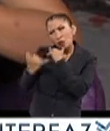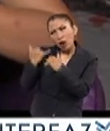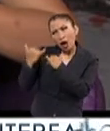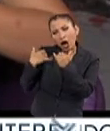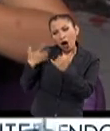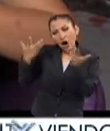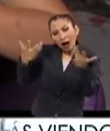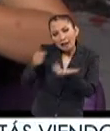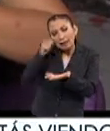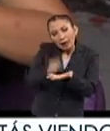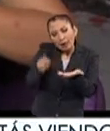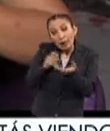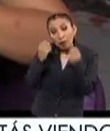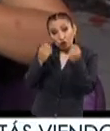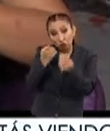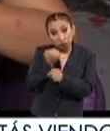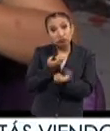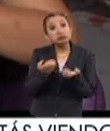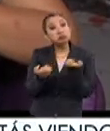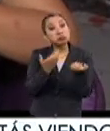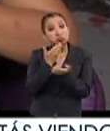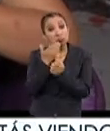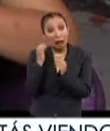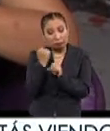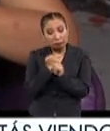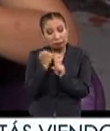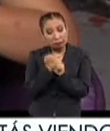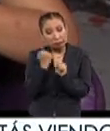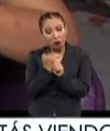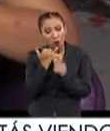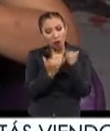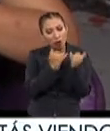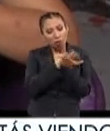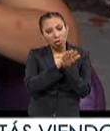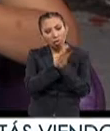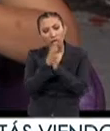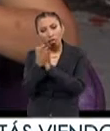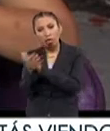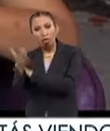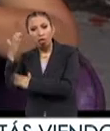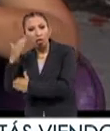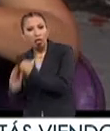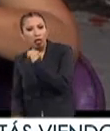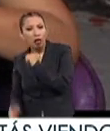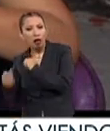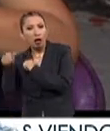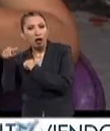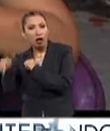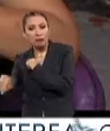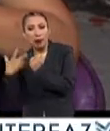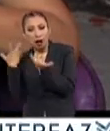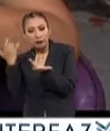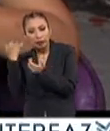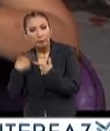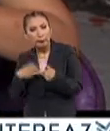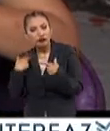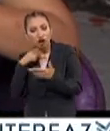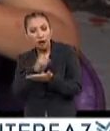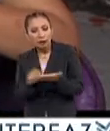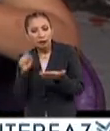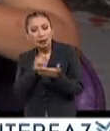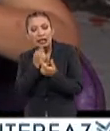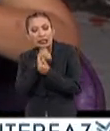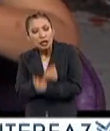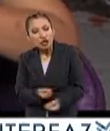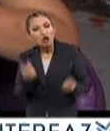juegos, muchos ejercicios que empiezan jugándose y que terminan por hacer que la gente pueda escribir, que